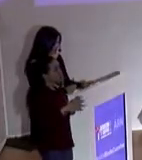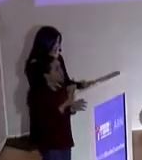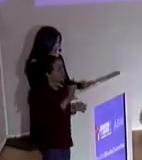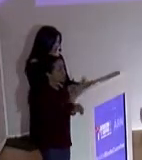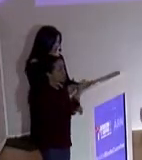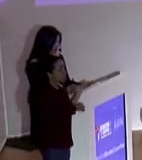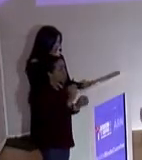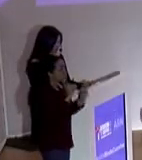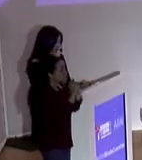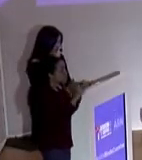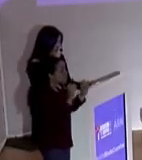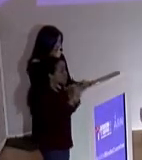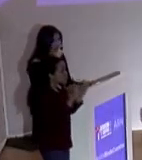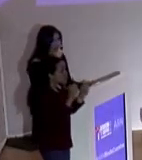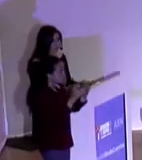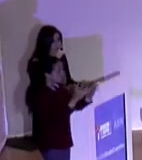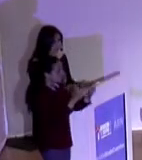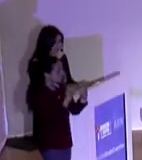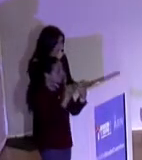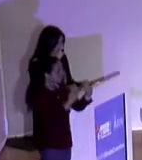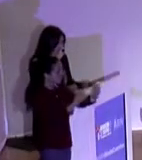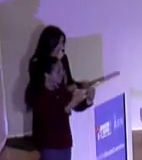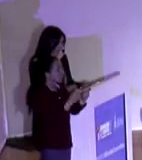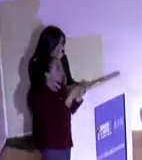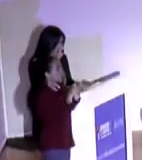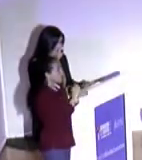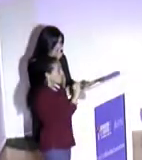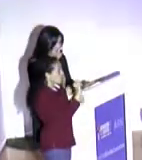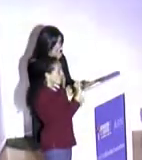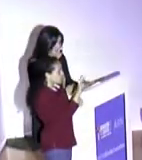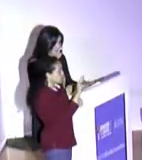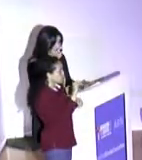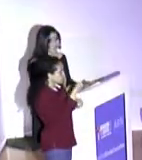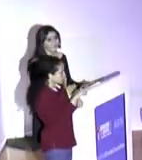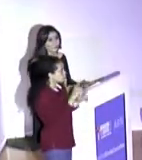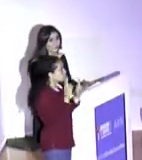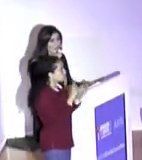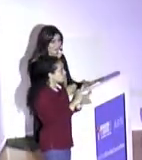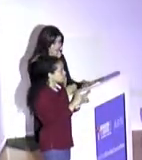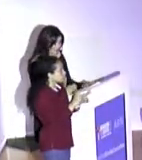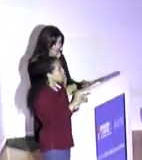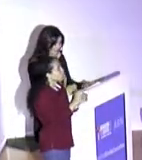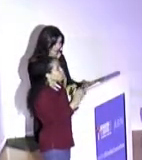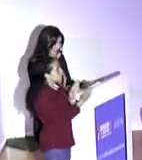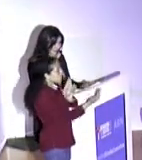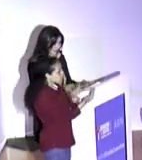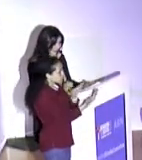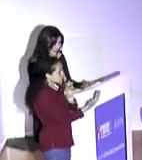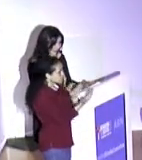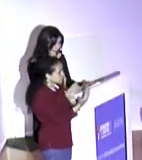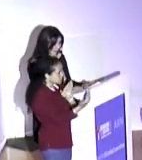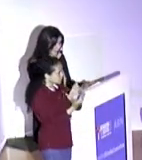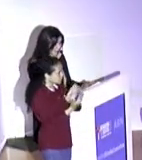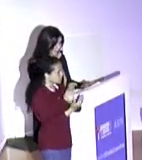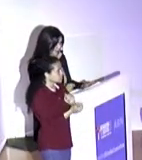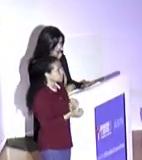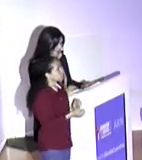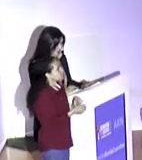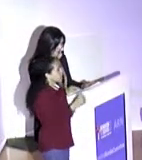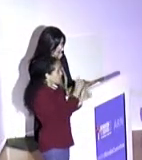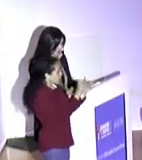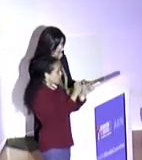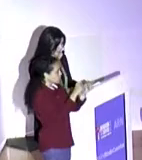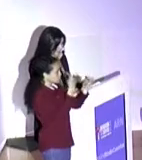que hayan realizado en el auditorio y a través de las redes sociales de la ARN serán contestadas de forma personalizada a cada uno por